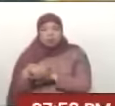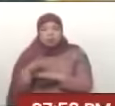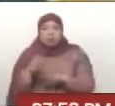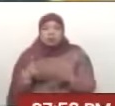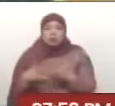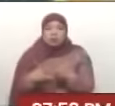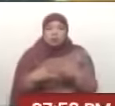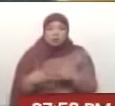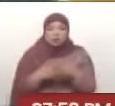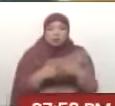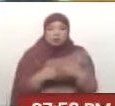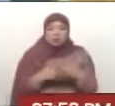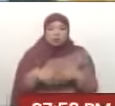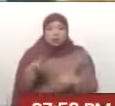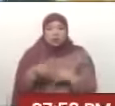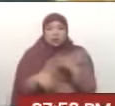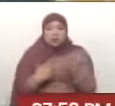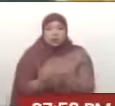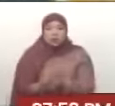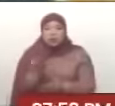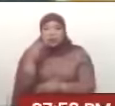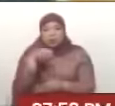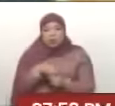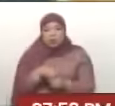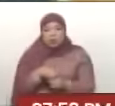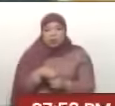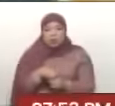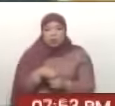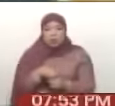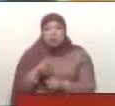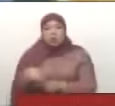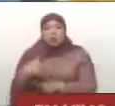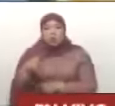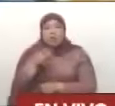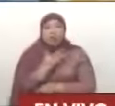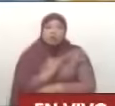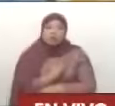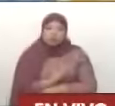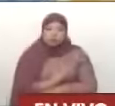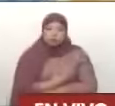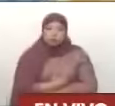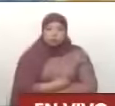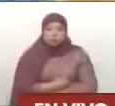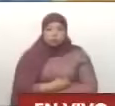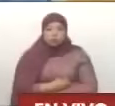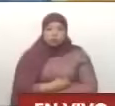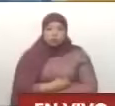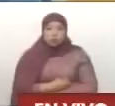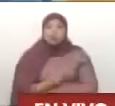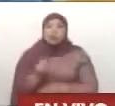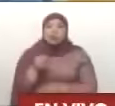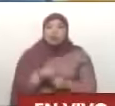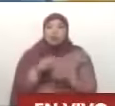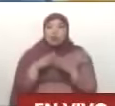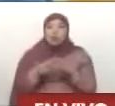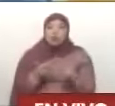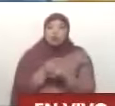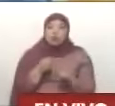imperialista. Y la han destrozado desde adentro. Luego, lamentablemente, entró